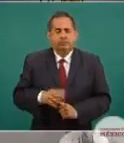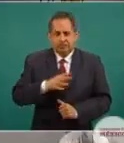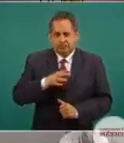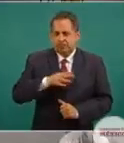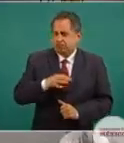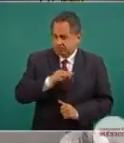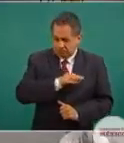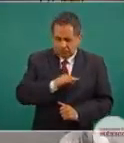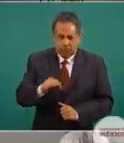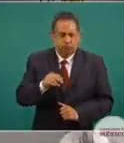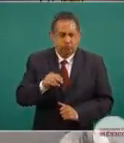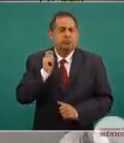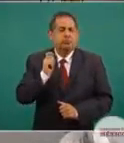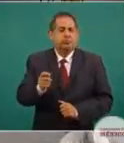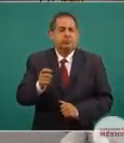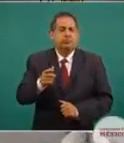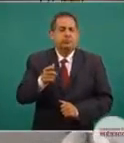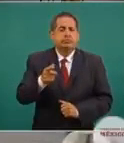capacidad para